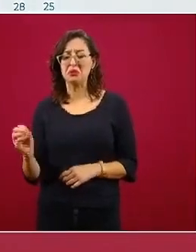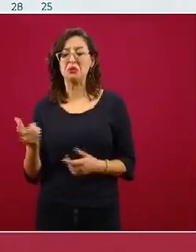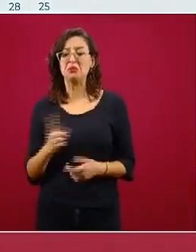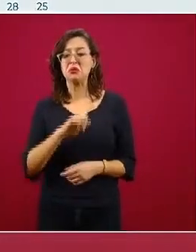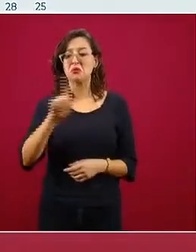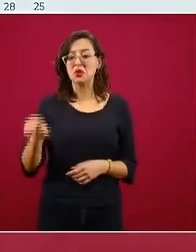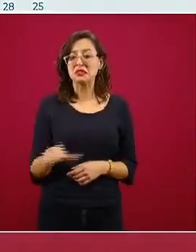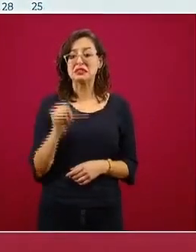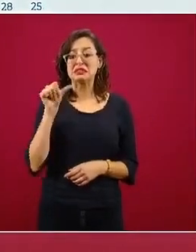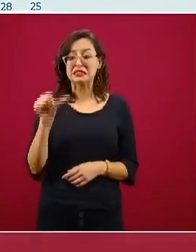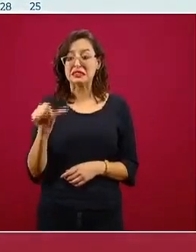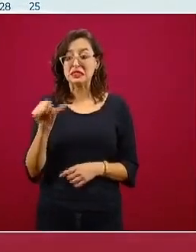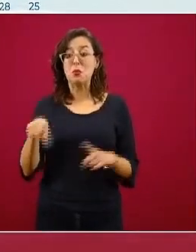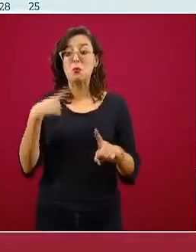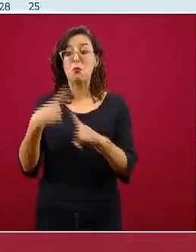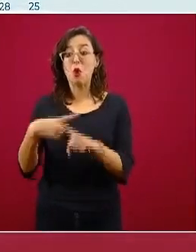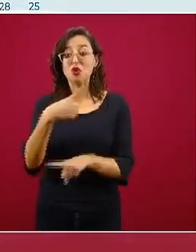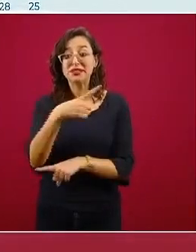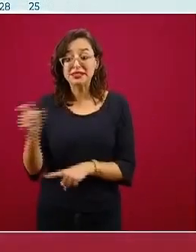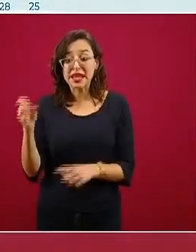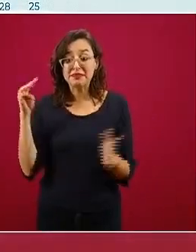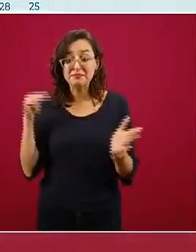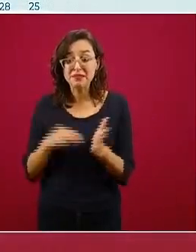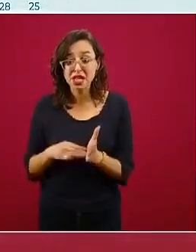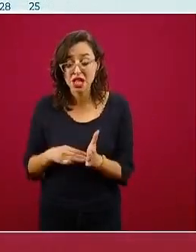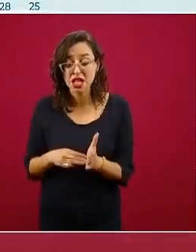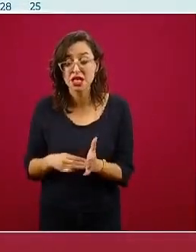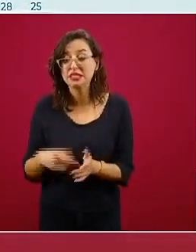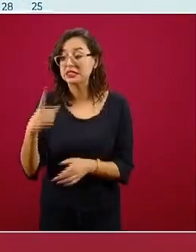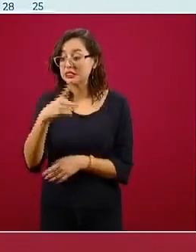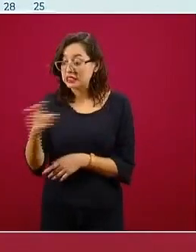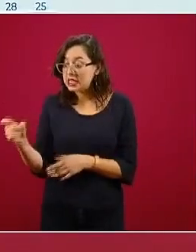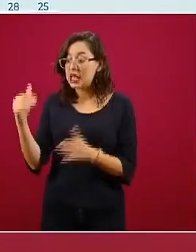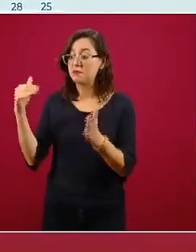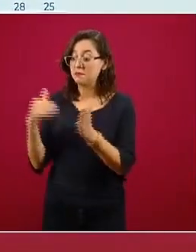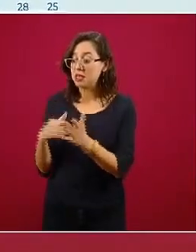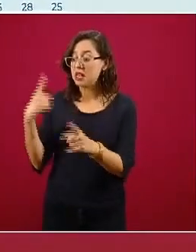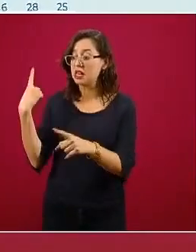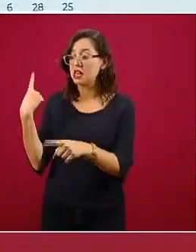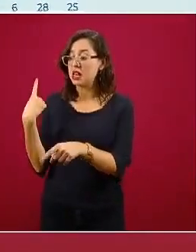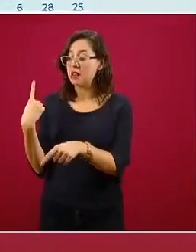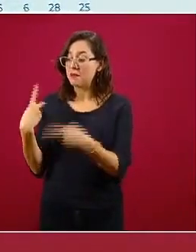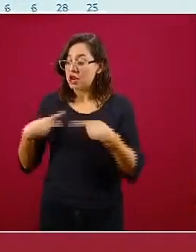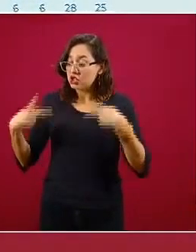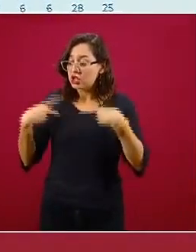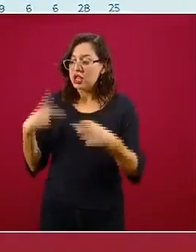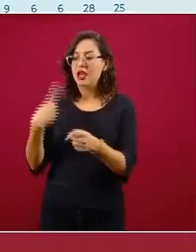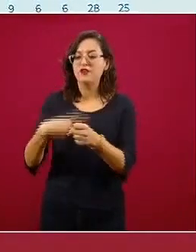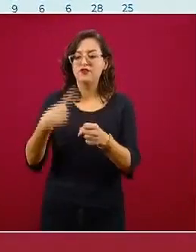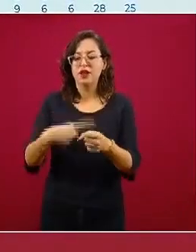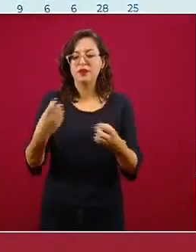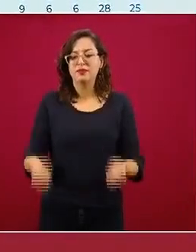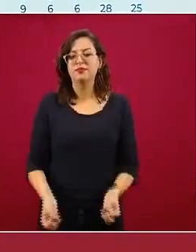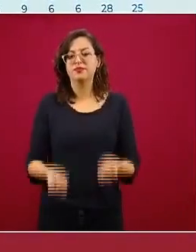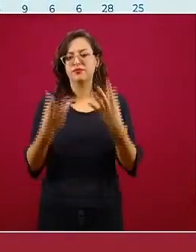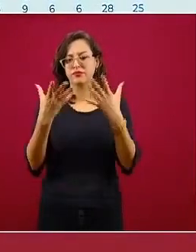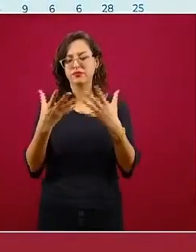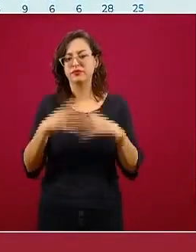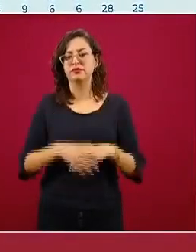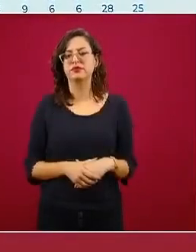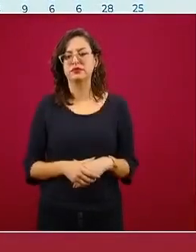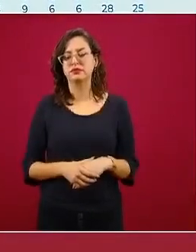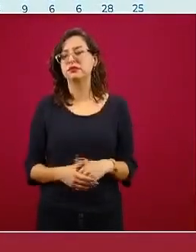16 por 100,000 habitantes, la escala es por 100,000 habitantes. Recordar que la escala nacional, la magnitud nacional estaba cerca